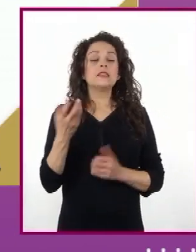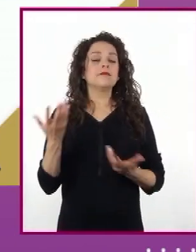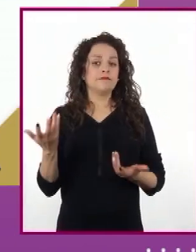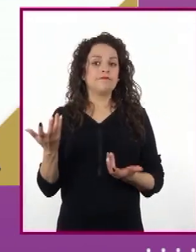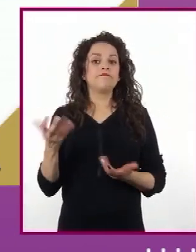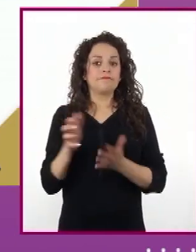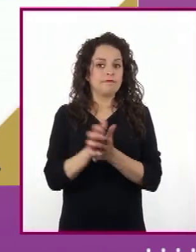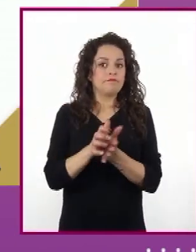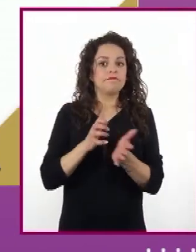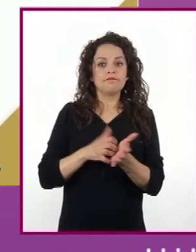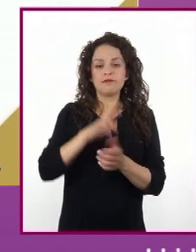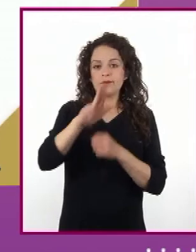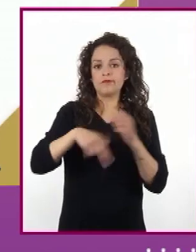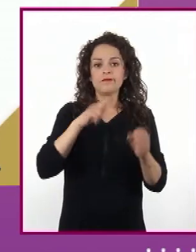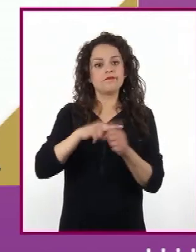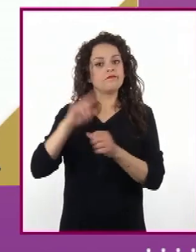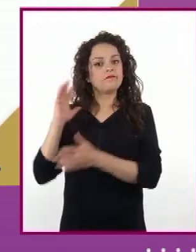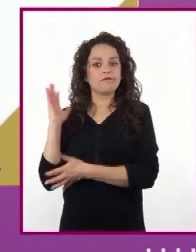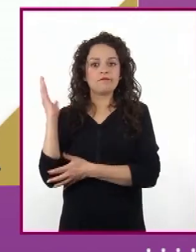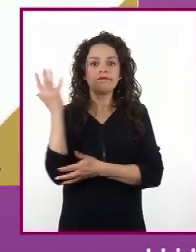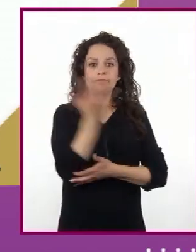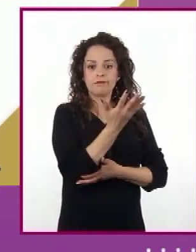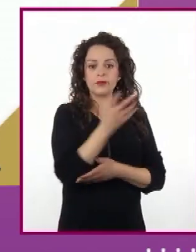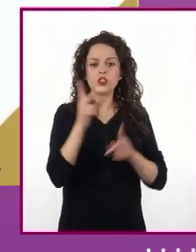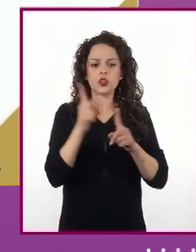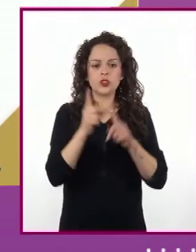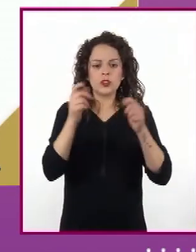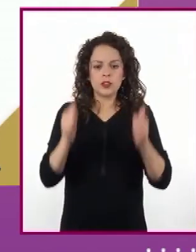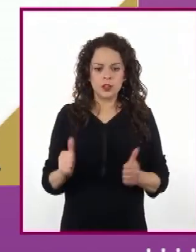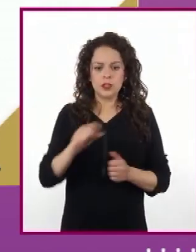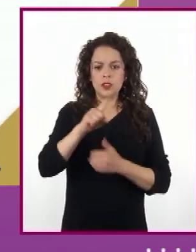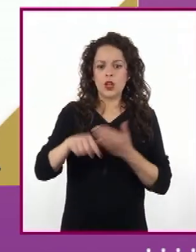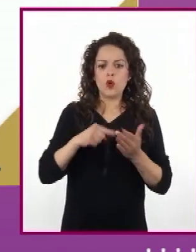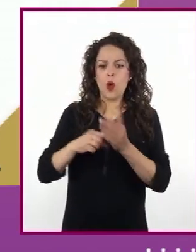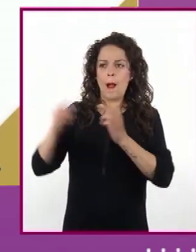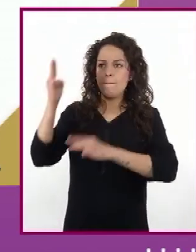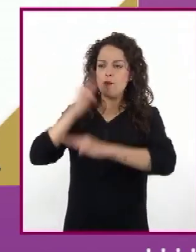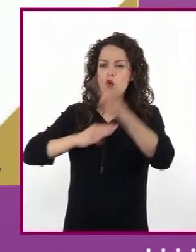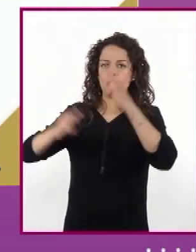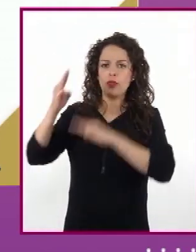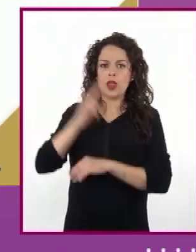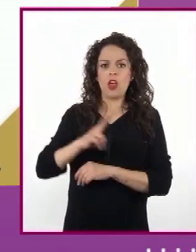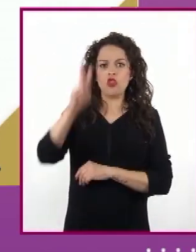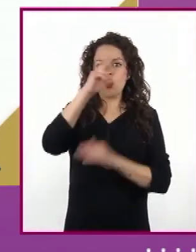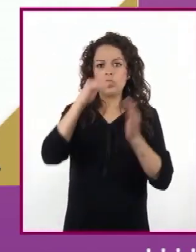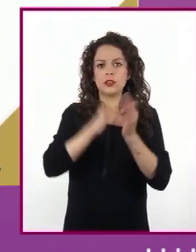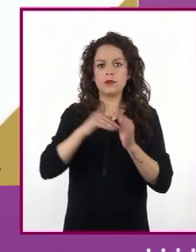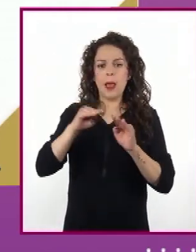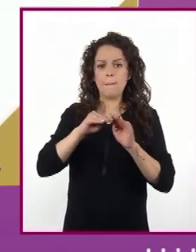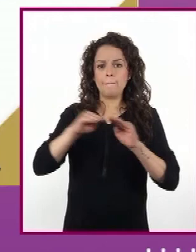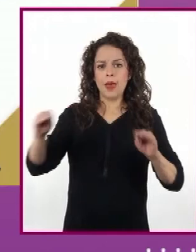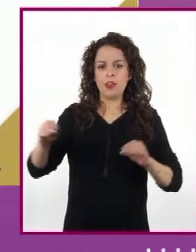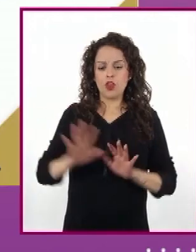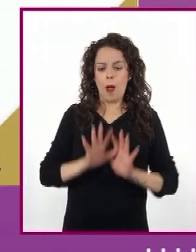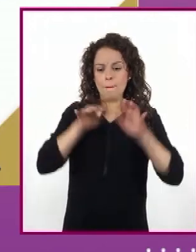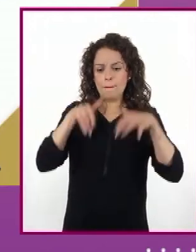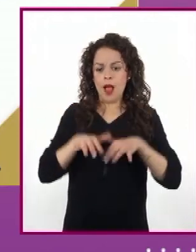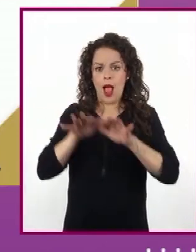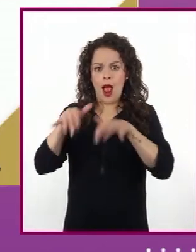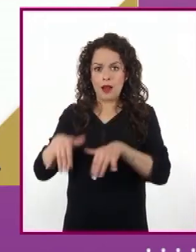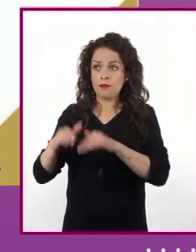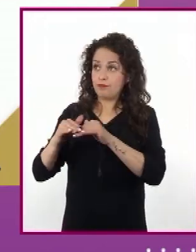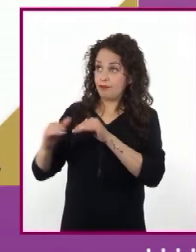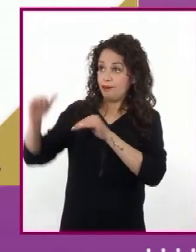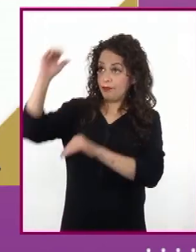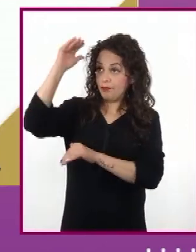con poca vegetación. Se localiza en las zonas montañosas de más de 2.000 metros sobre el nivel del mar, como